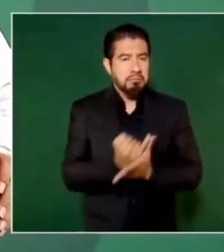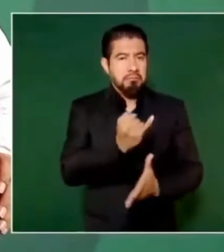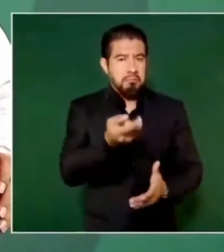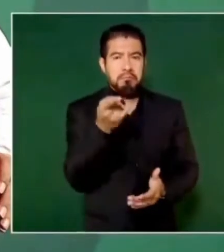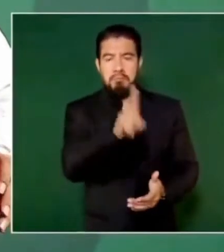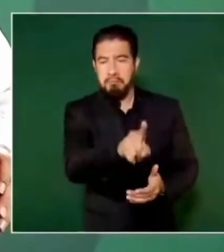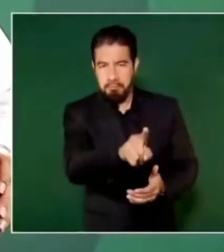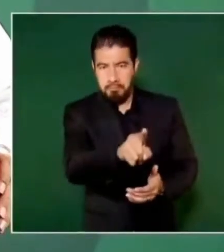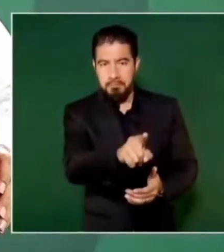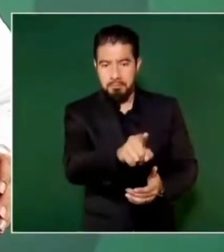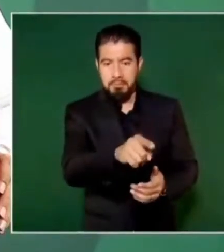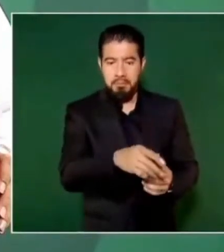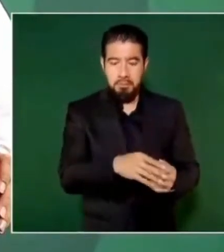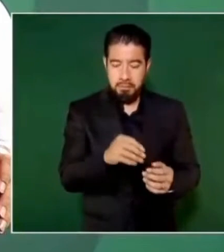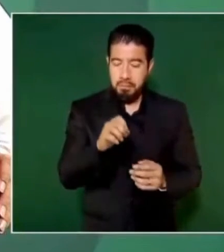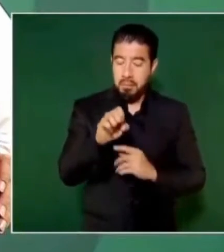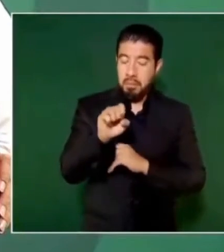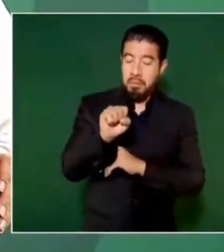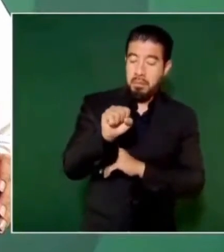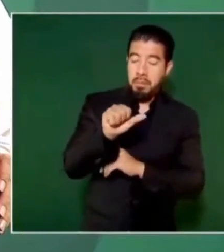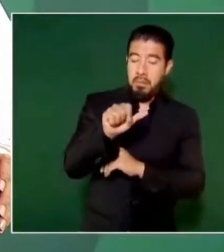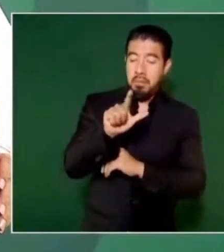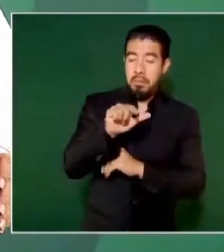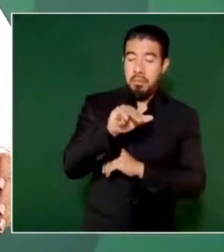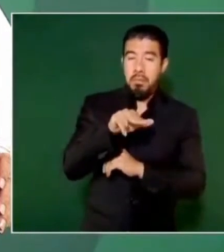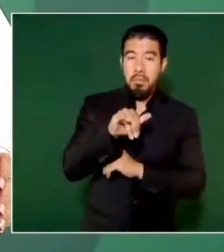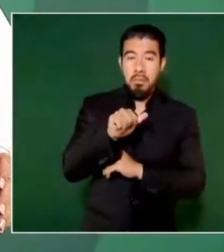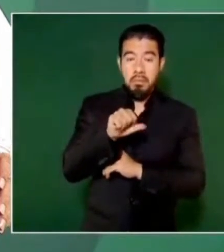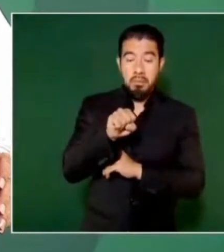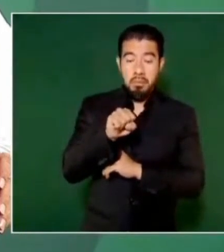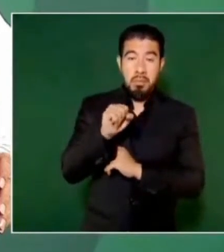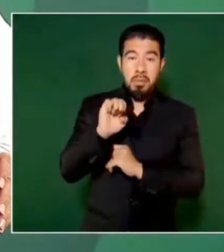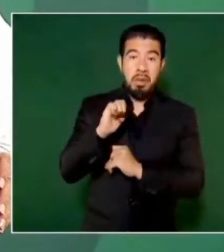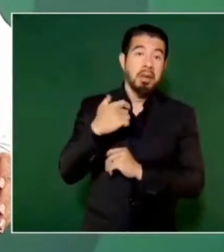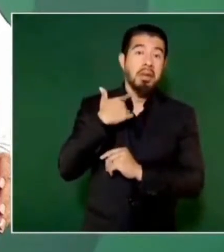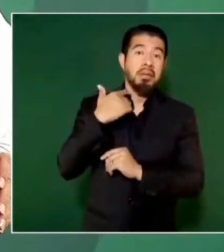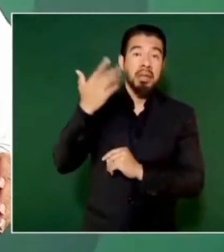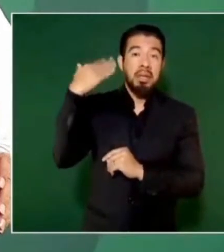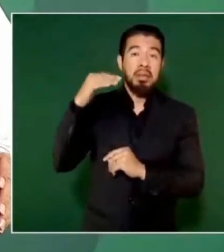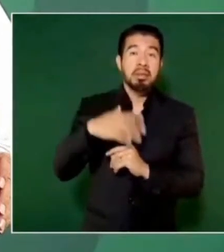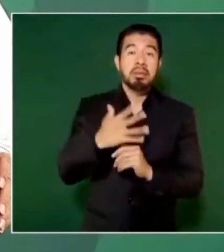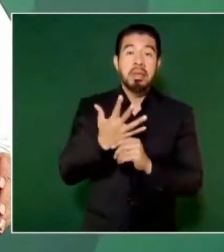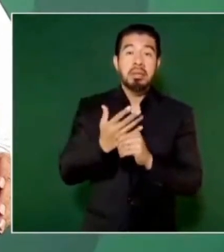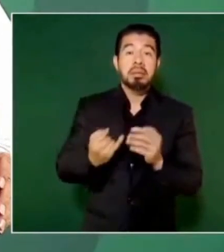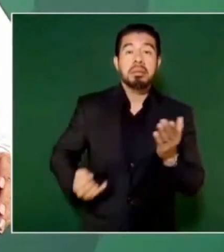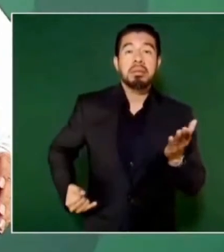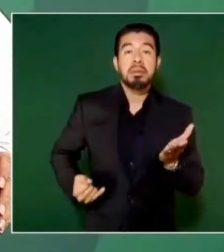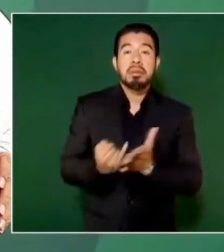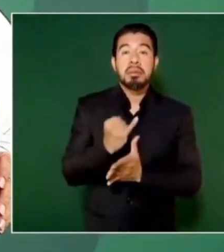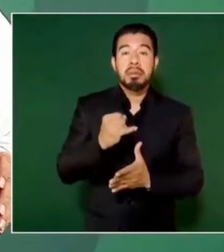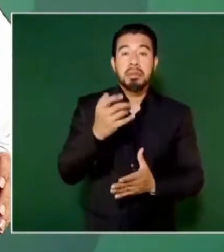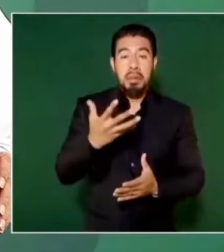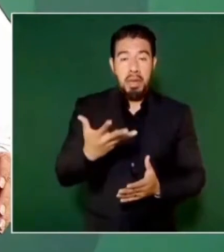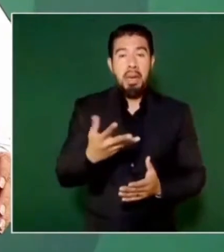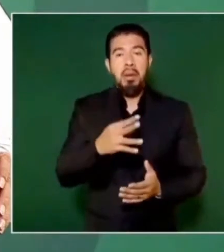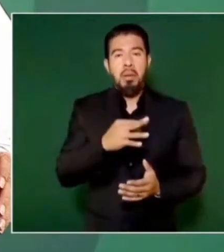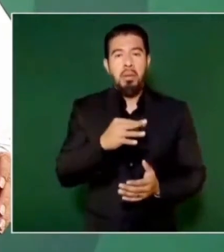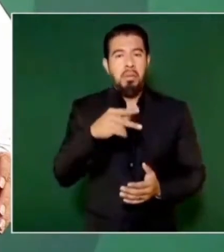No fue Salinas el que decide privatizar las